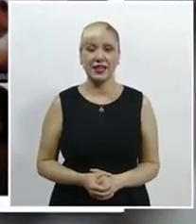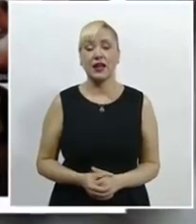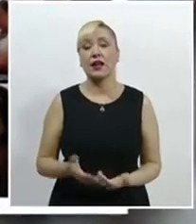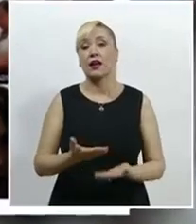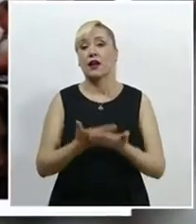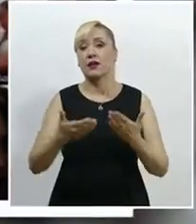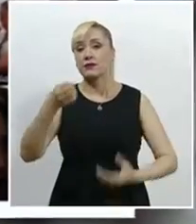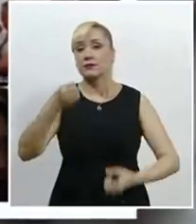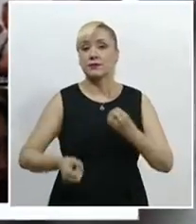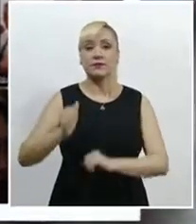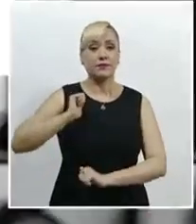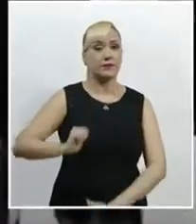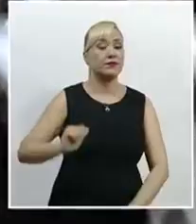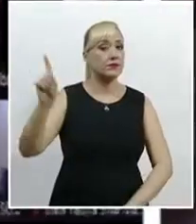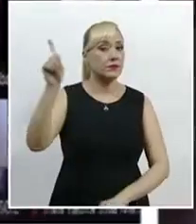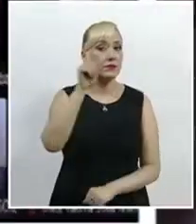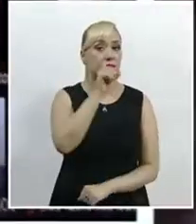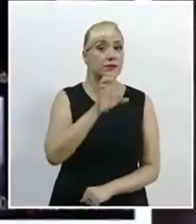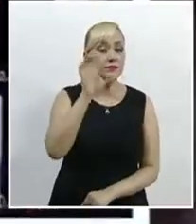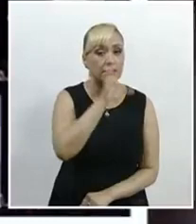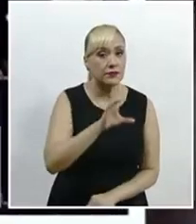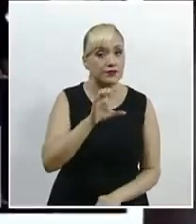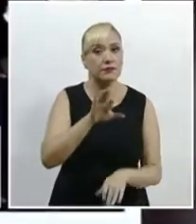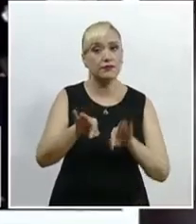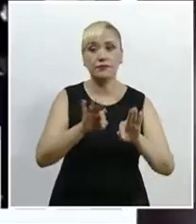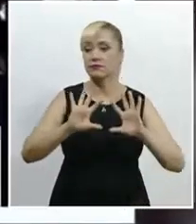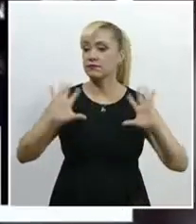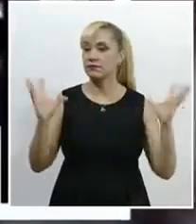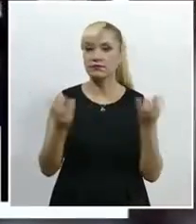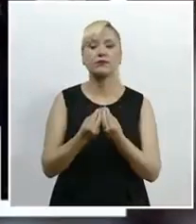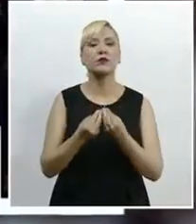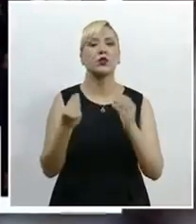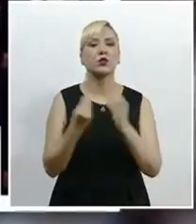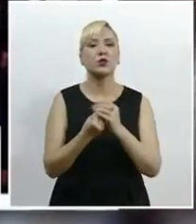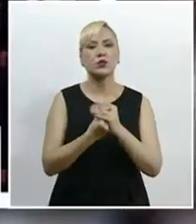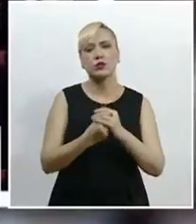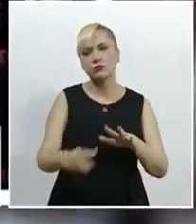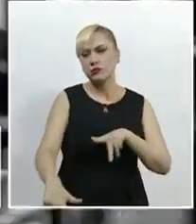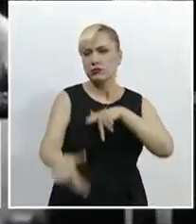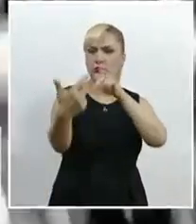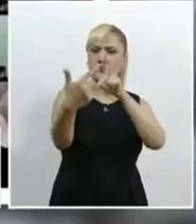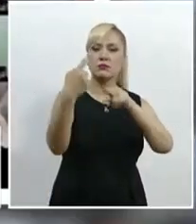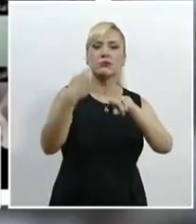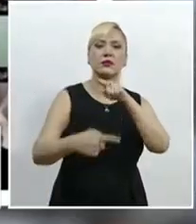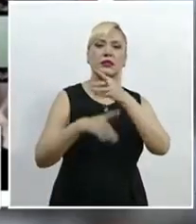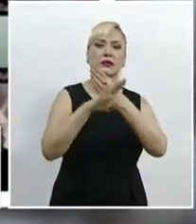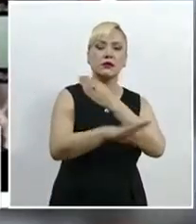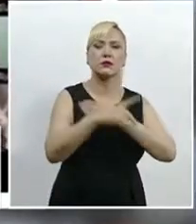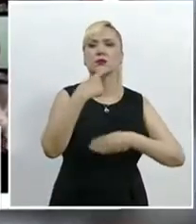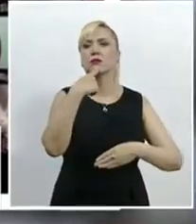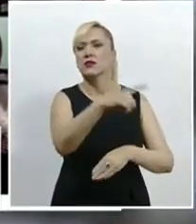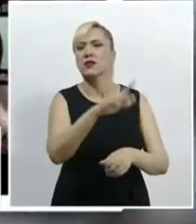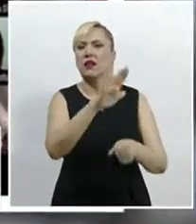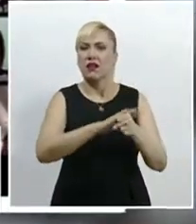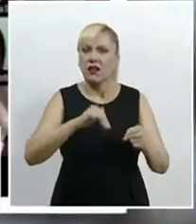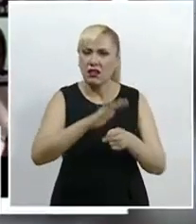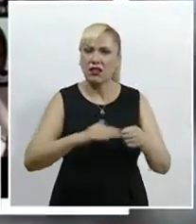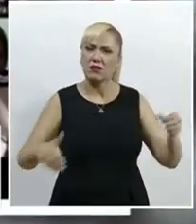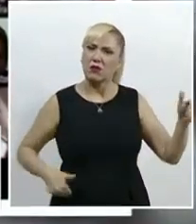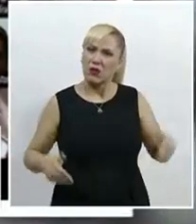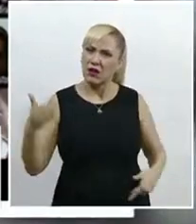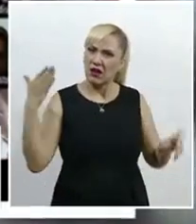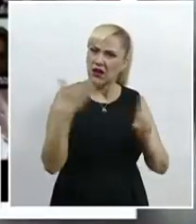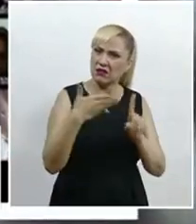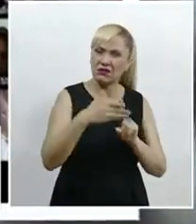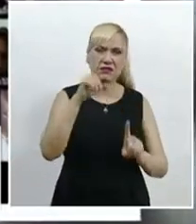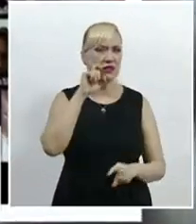Personal del Poder Judicial de Aguascalientes participó en la capacitación en línea para la prevención y denuncia del acoso y hostigamiento sexual,